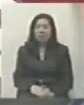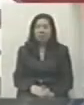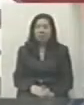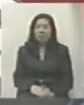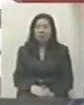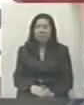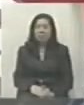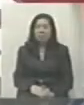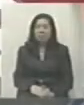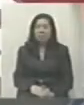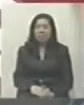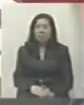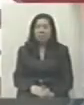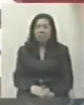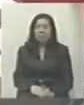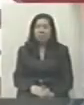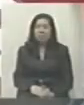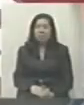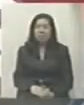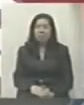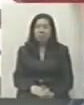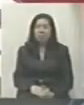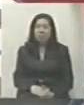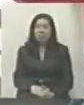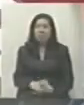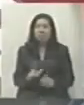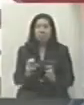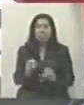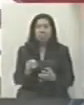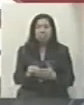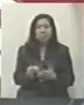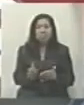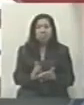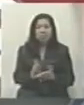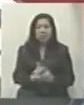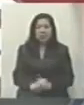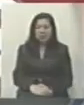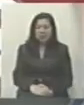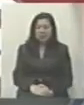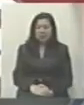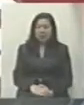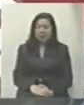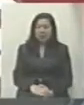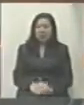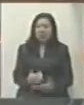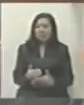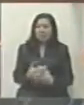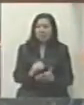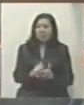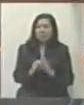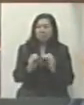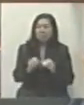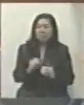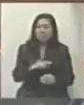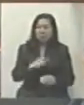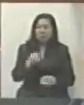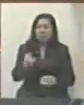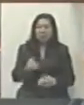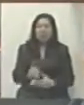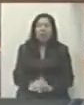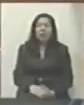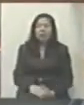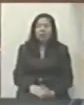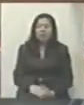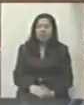Señor presidente, este es un tema bastante activo y muy polémico, y hay una fórmula que está planteada por el Poder Ejecutivo y que la